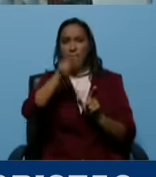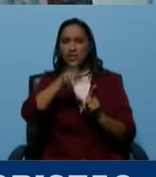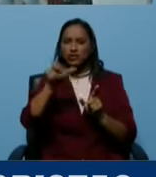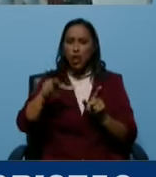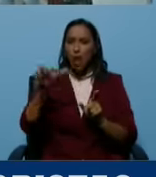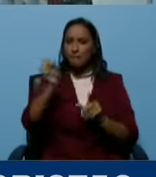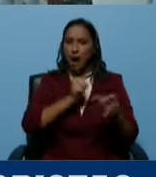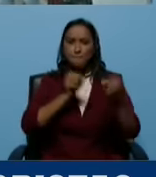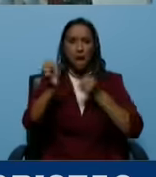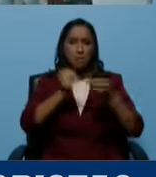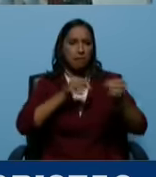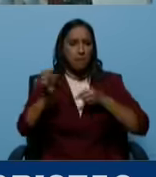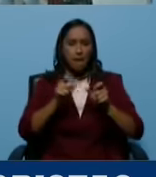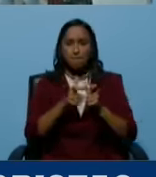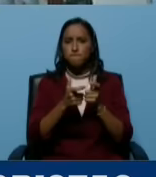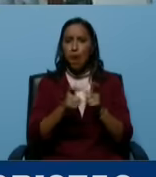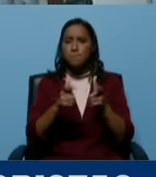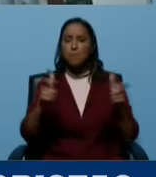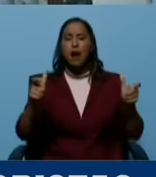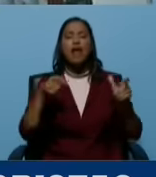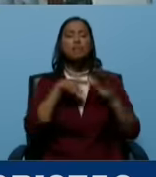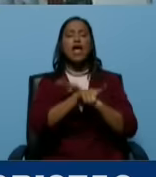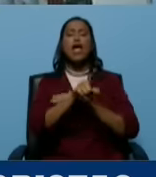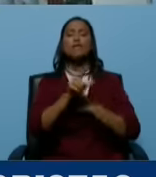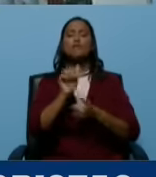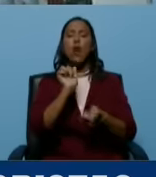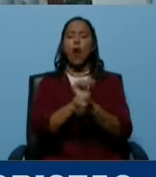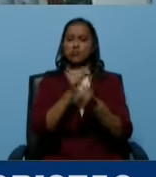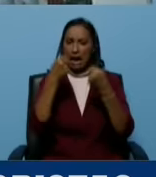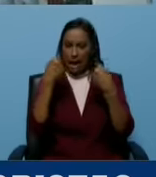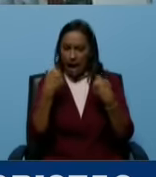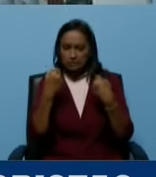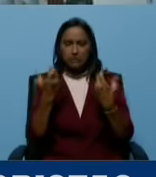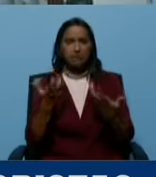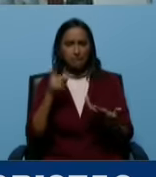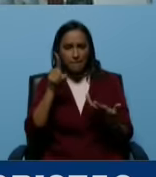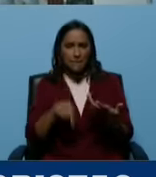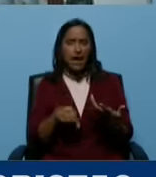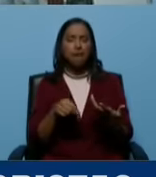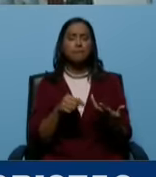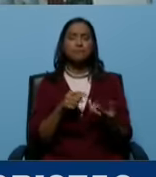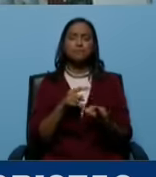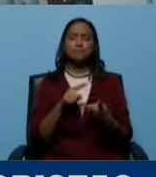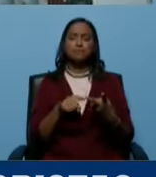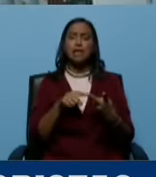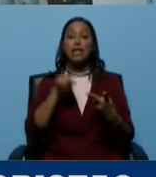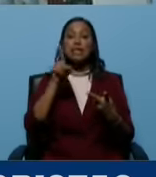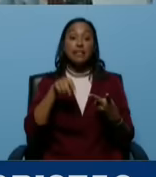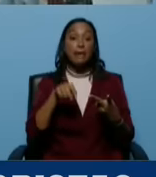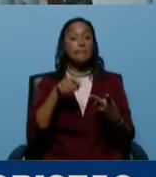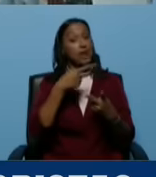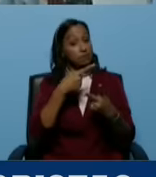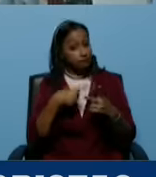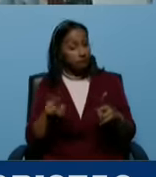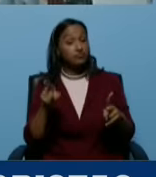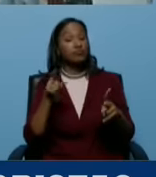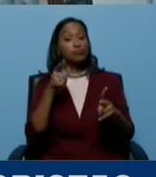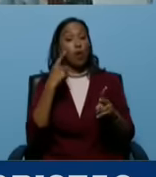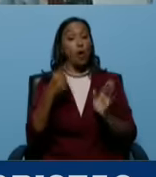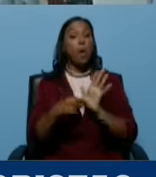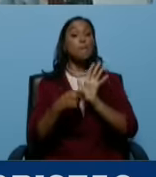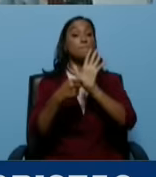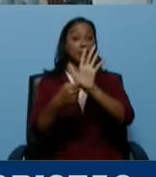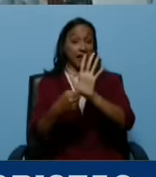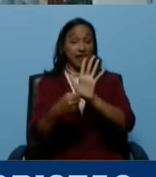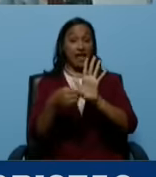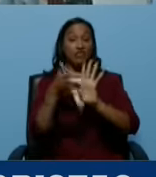precisando en los penales. La otra captura de pantalla revela como el PRAN del Rodeo 2,